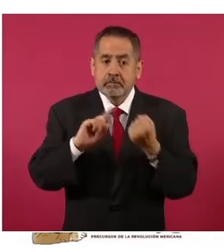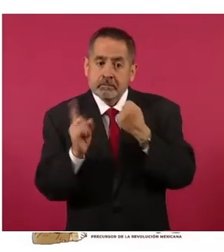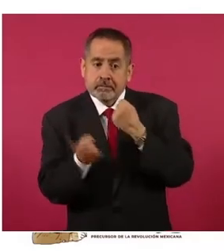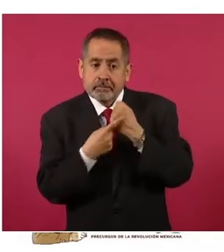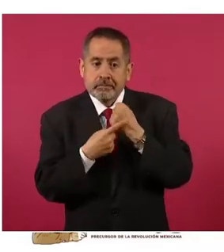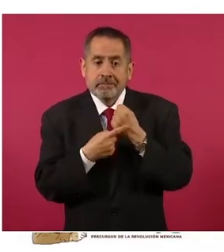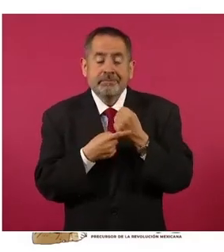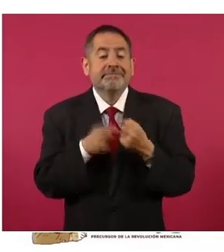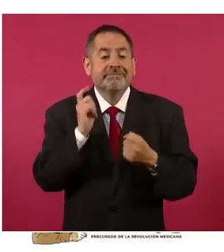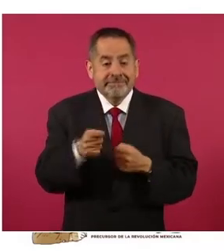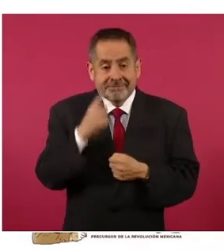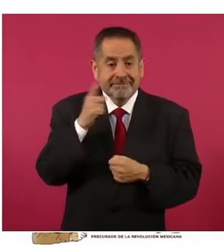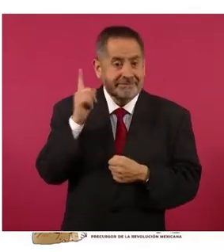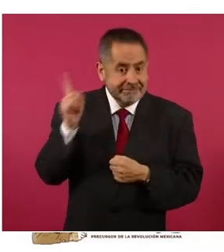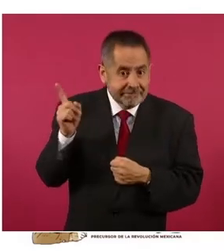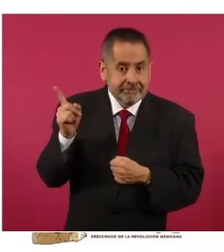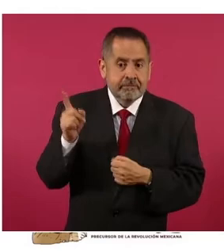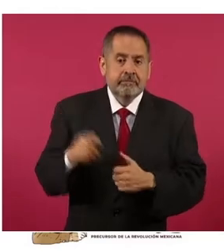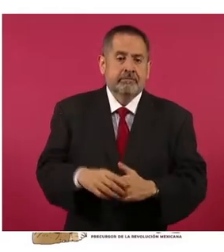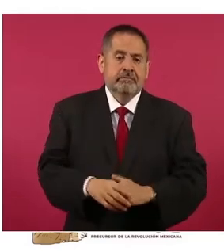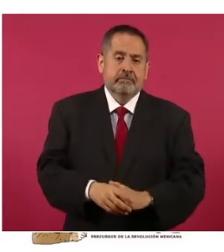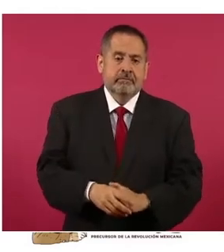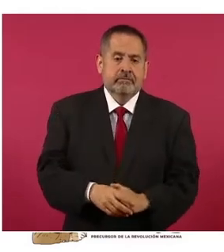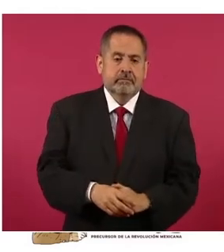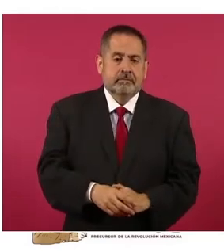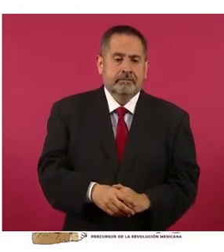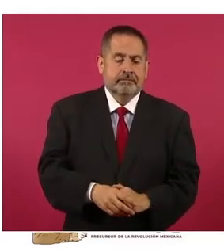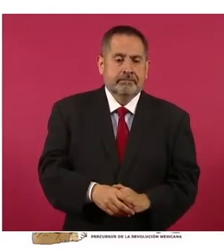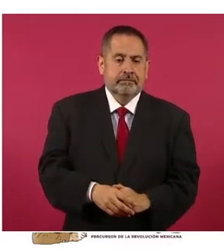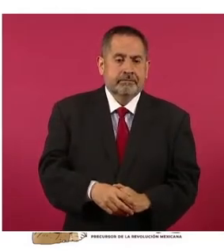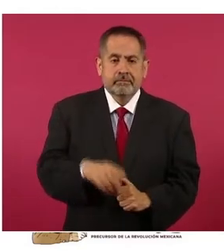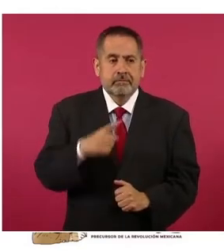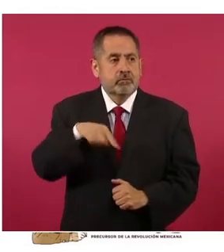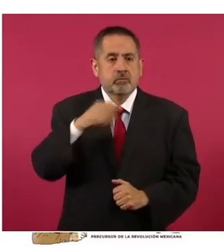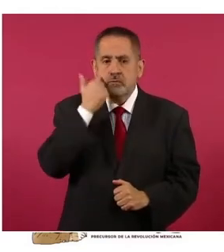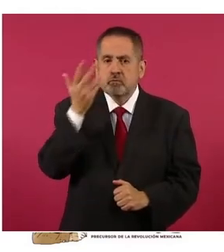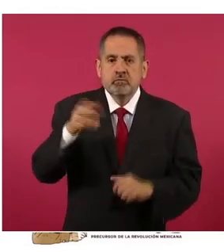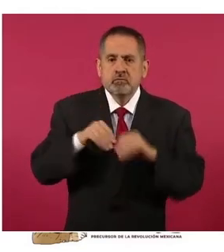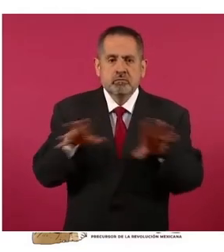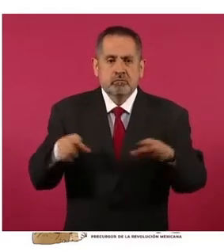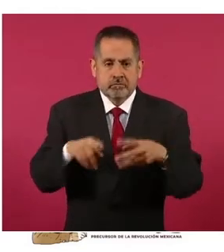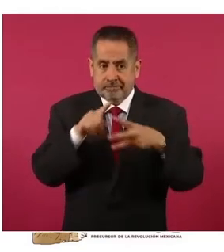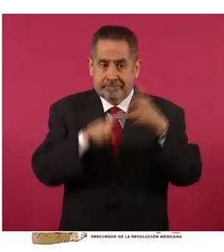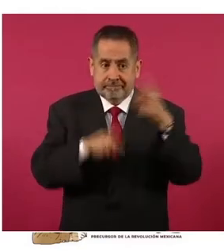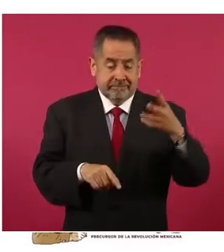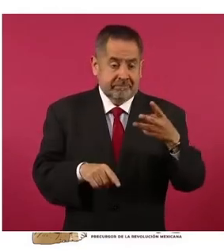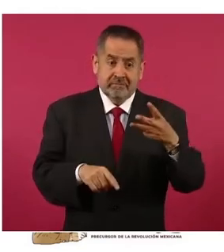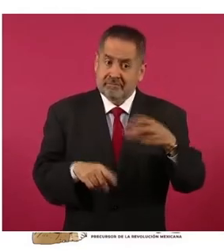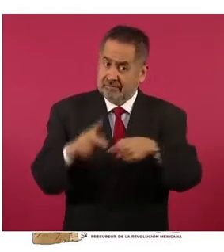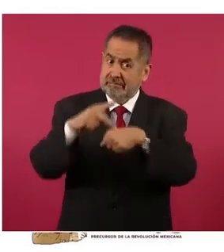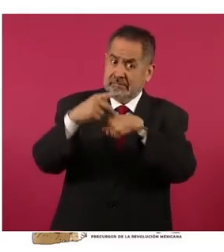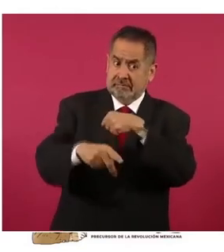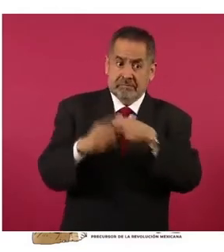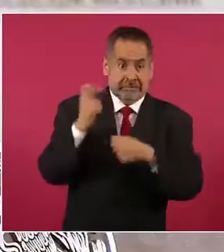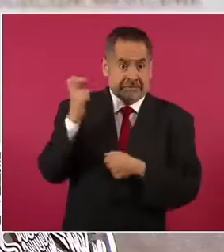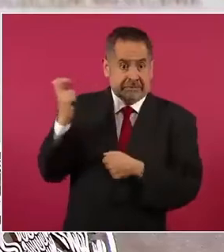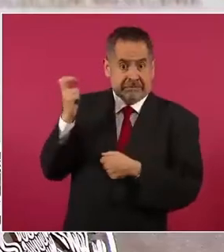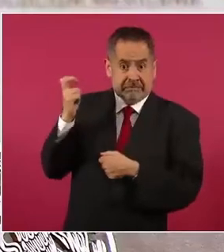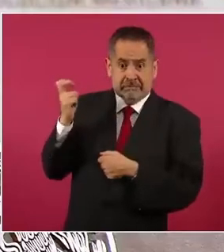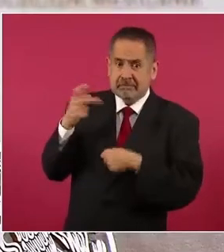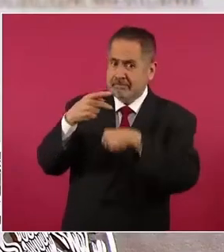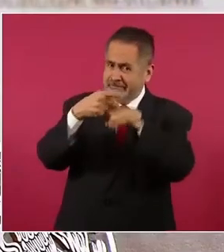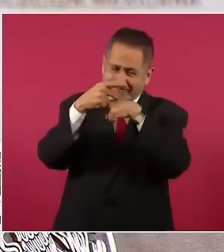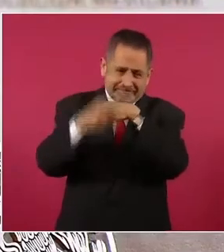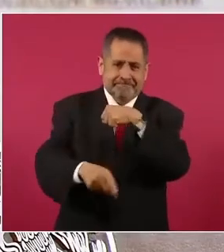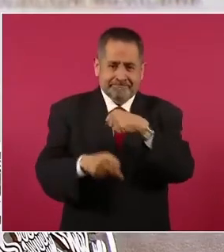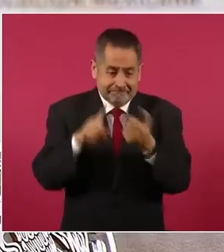sepamos. Siguiente. Destacamos las más peligrosas con una explicación comparativa para que